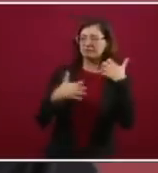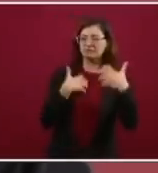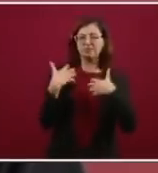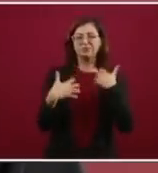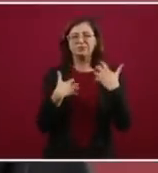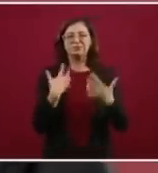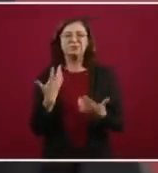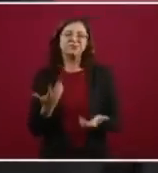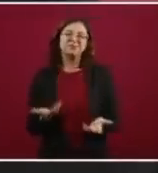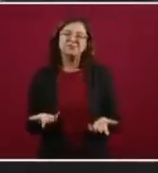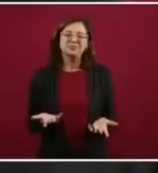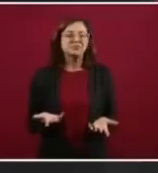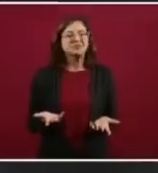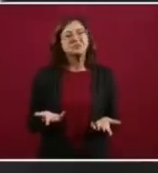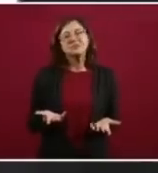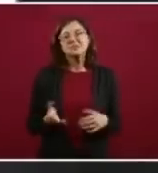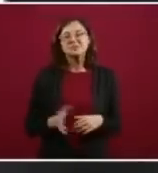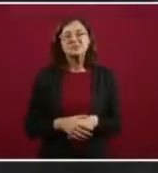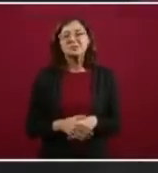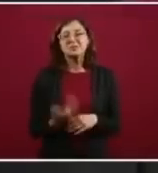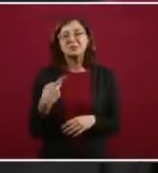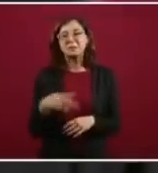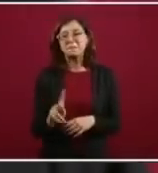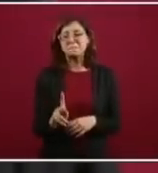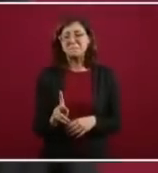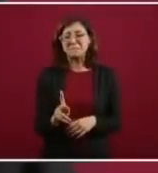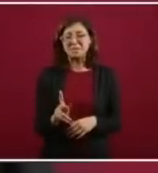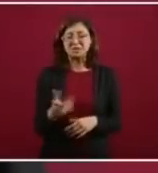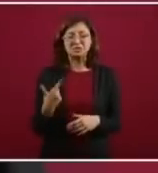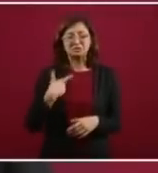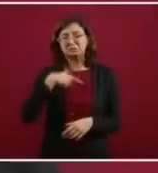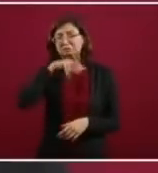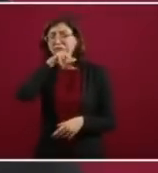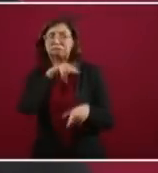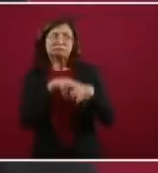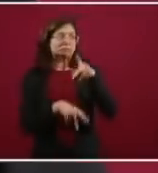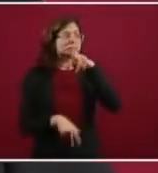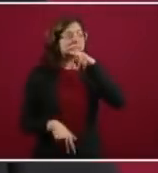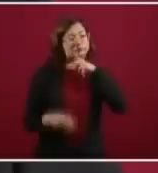tampoco son para quitar el sueño.